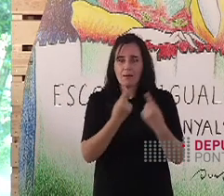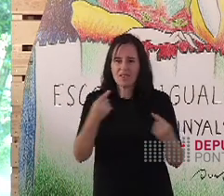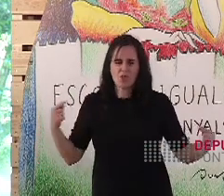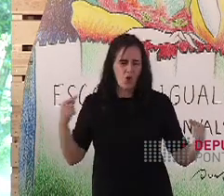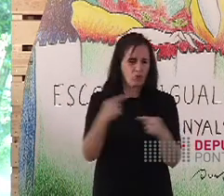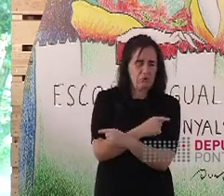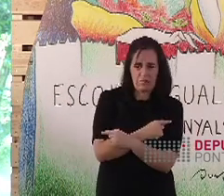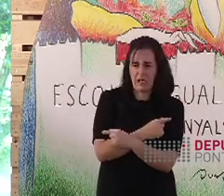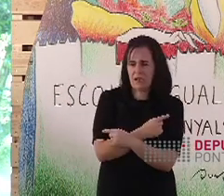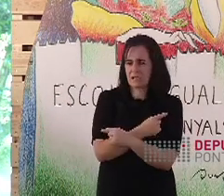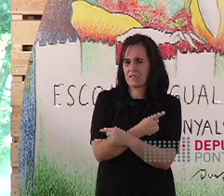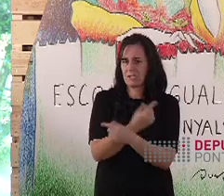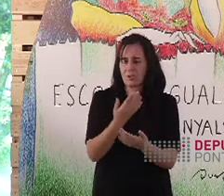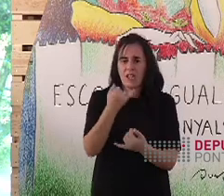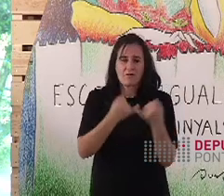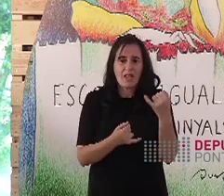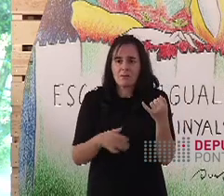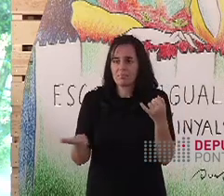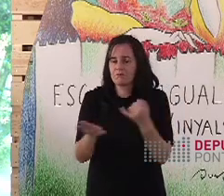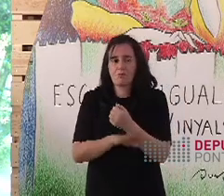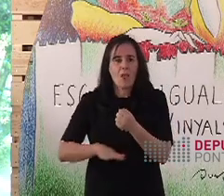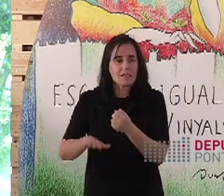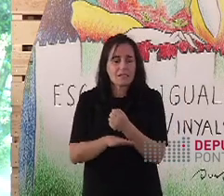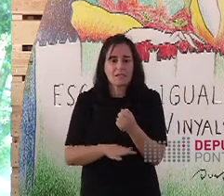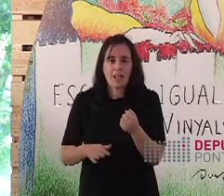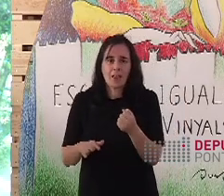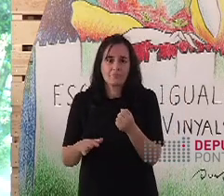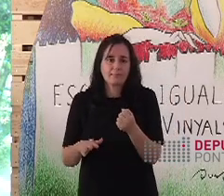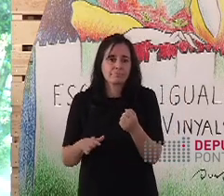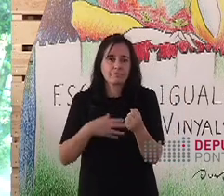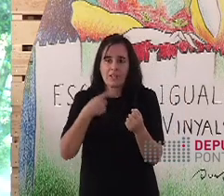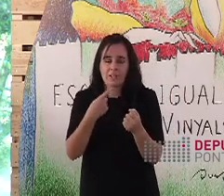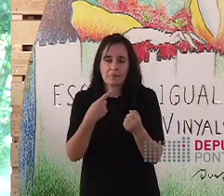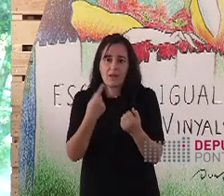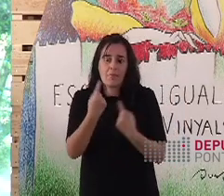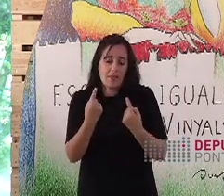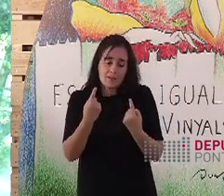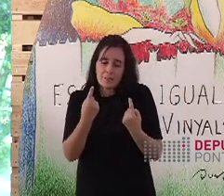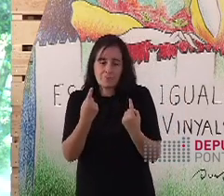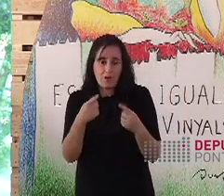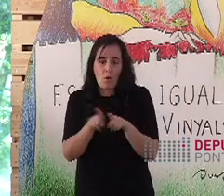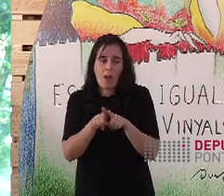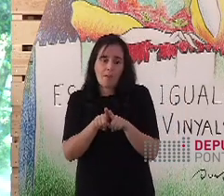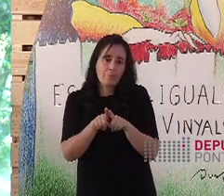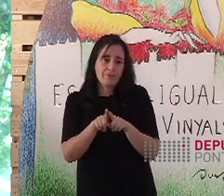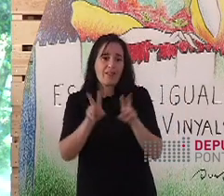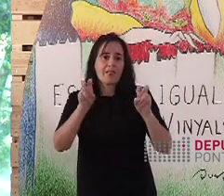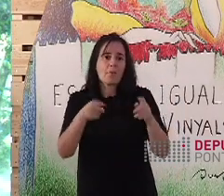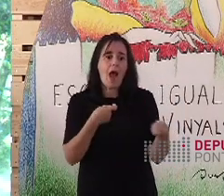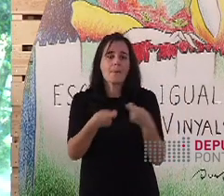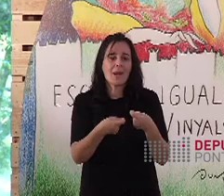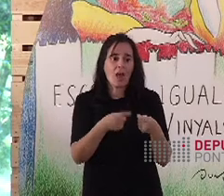e o que está de fondo, e por eso o feito de que se siga ainda sen atacar o mercado sexual aquí